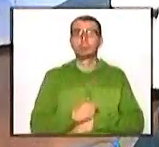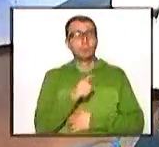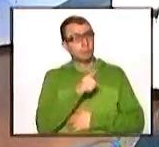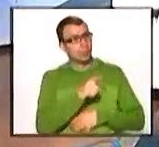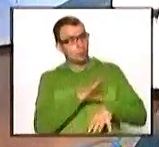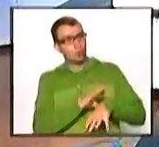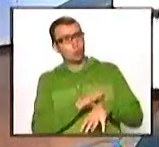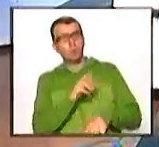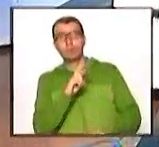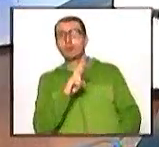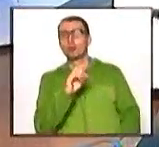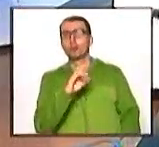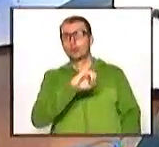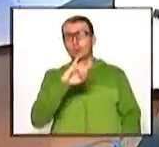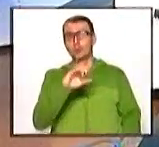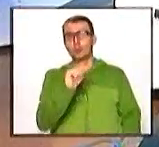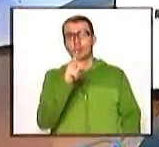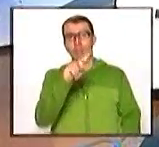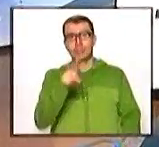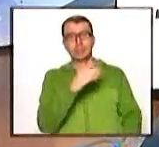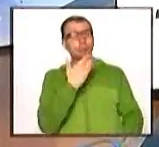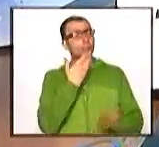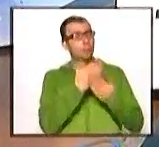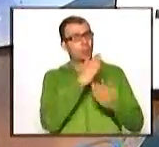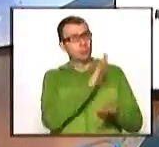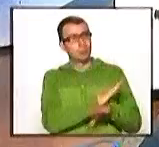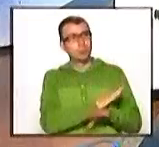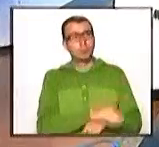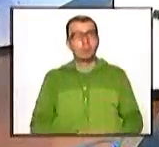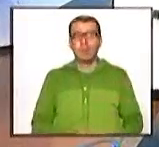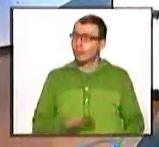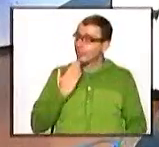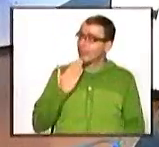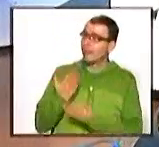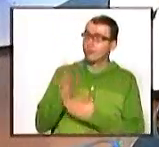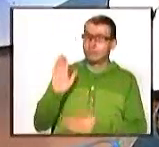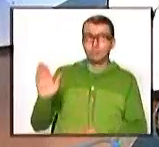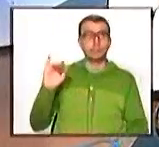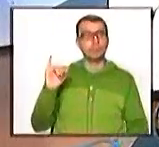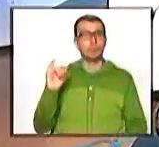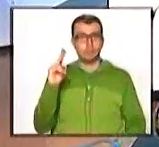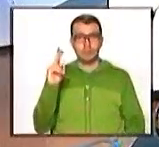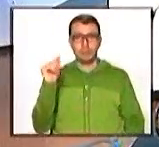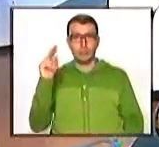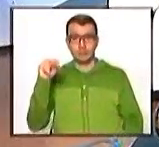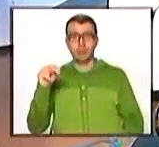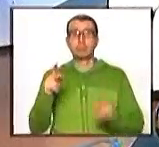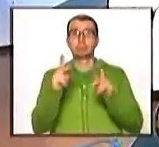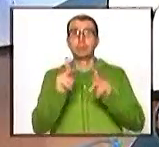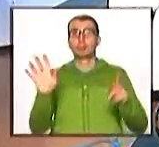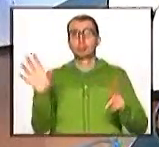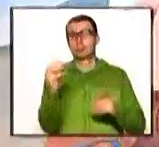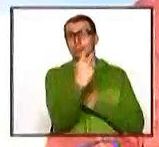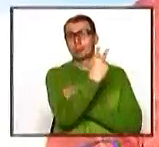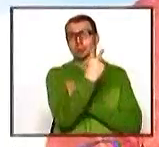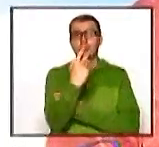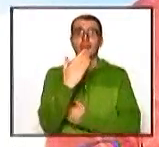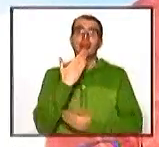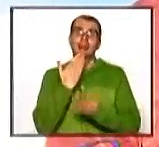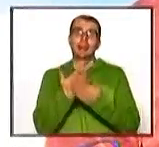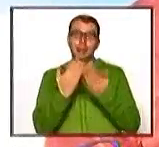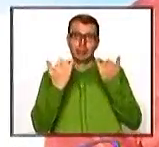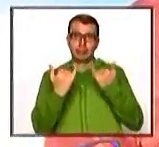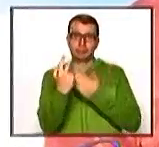Muy buenas tardes, Iván, y buenas tardes a todos ustedes. Gracias por compartir con nosotros este espacio de prevención, de educación en